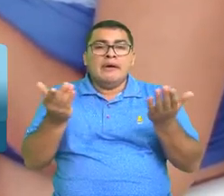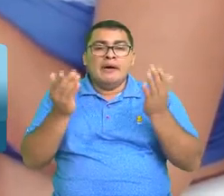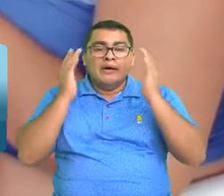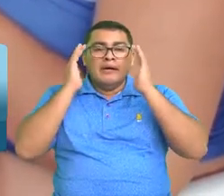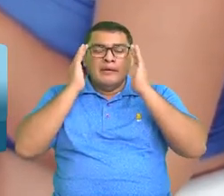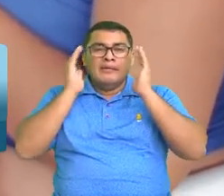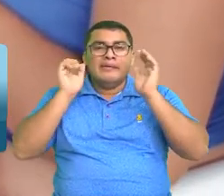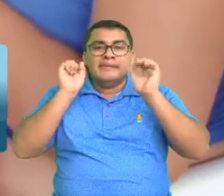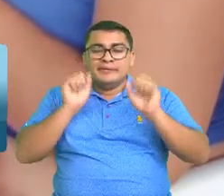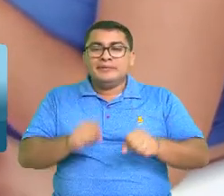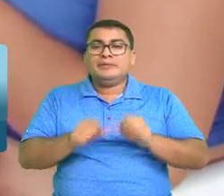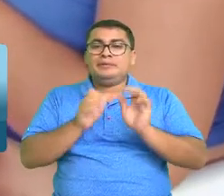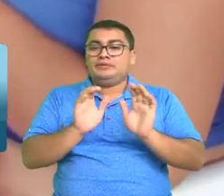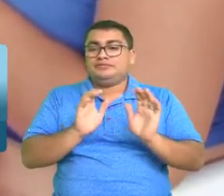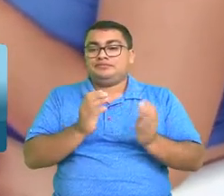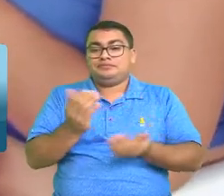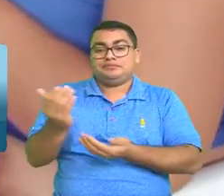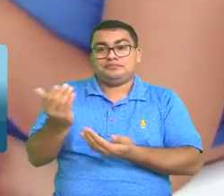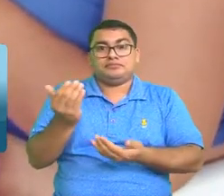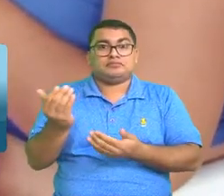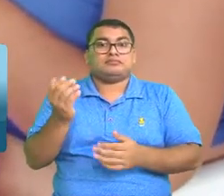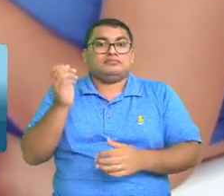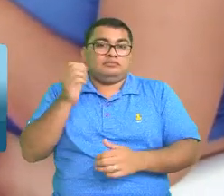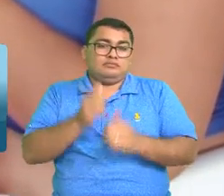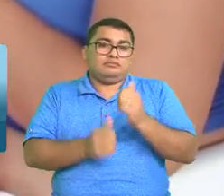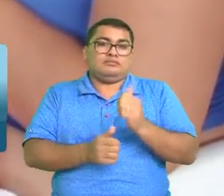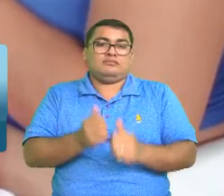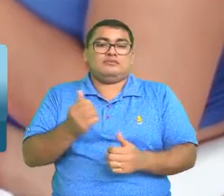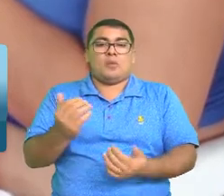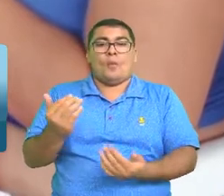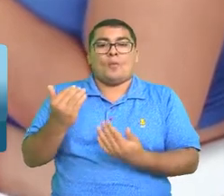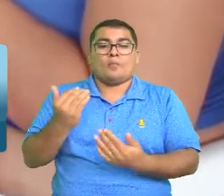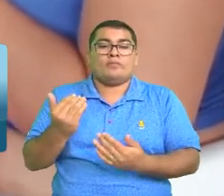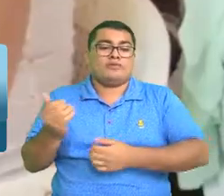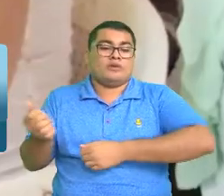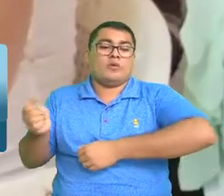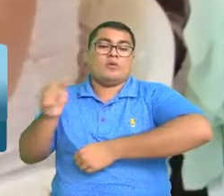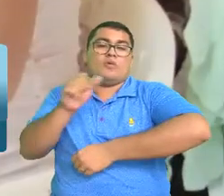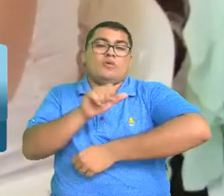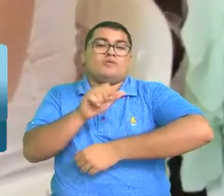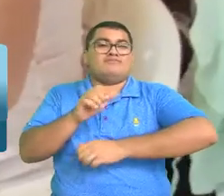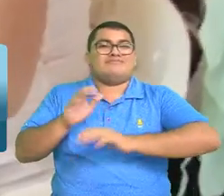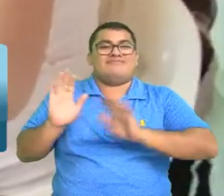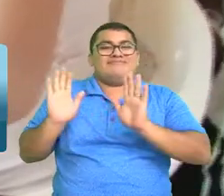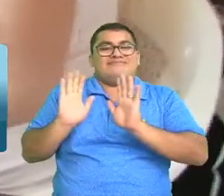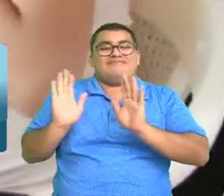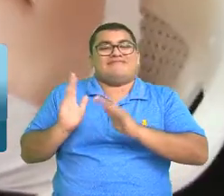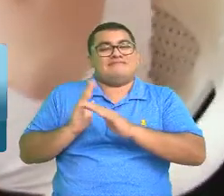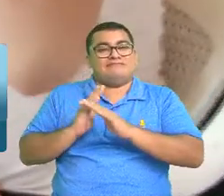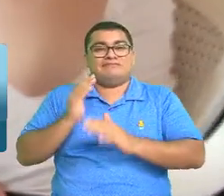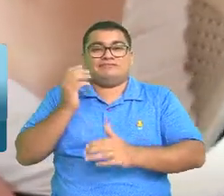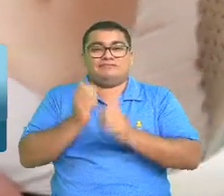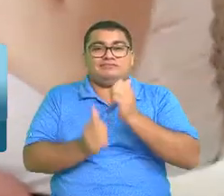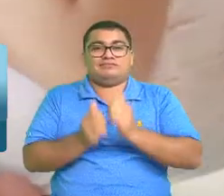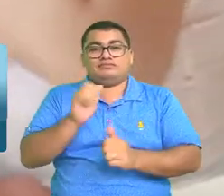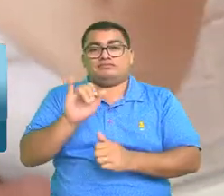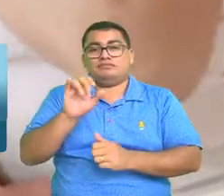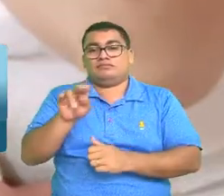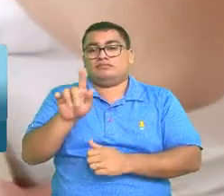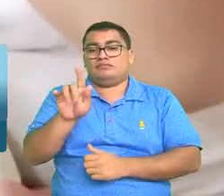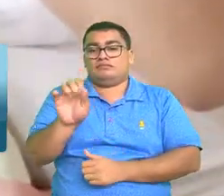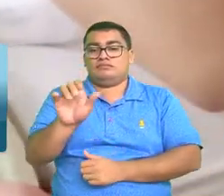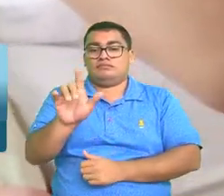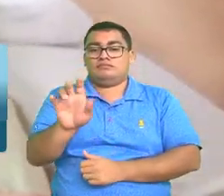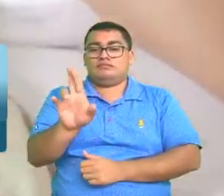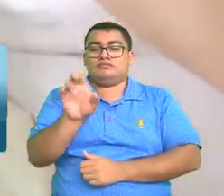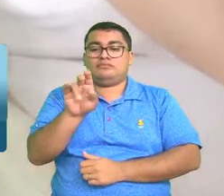puede presentar a un niño en estas combinaciones de leche materna y fórmula la intolerancia a la lactosa, ¿o no? Porque